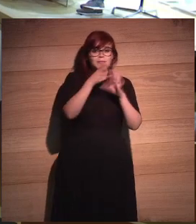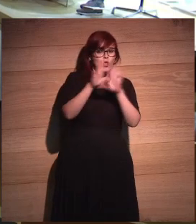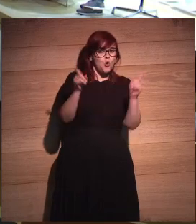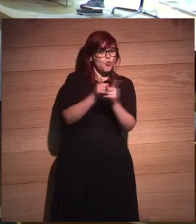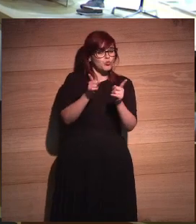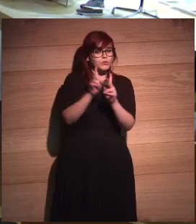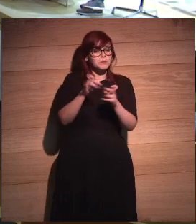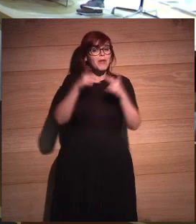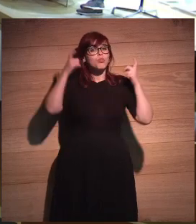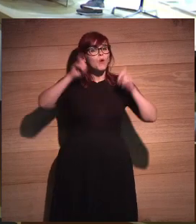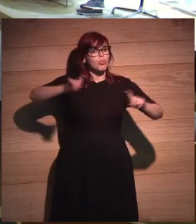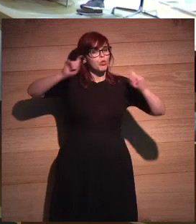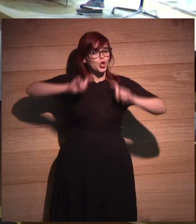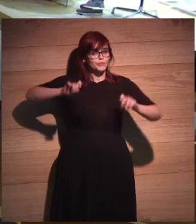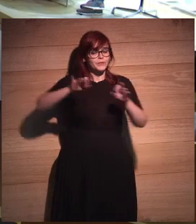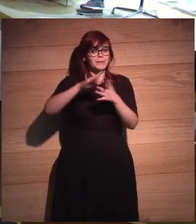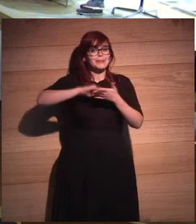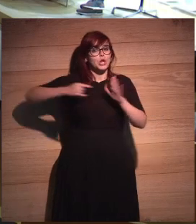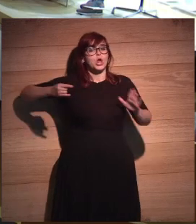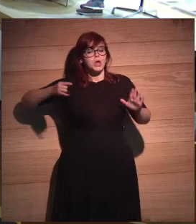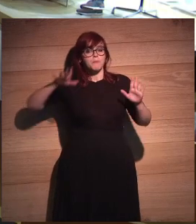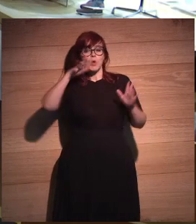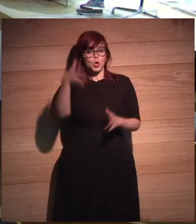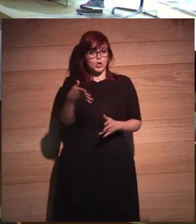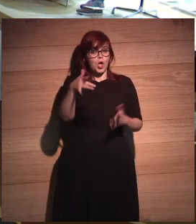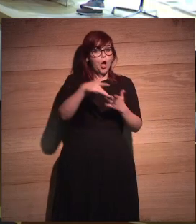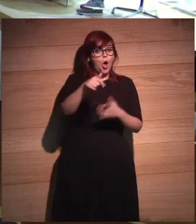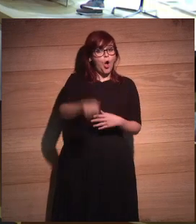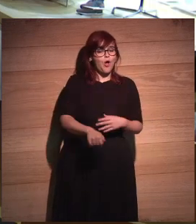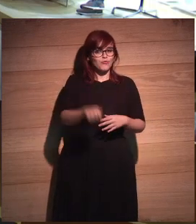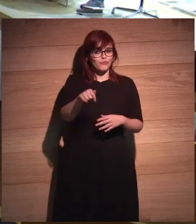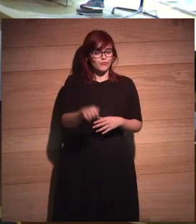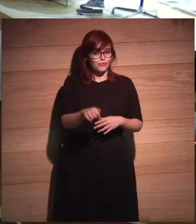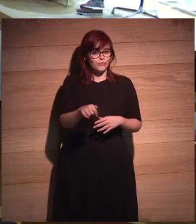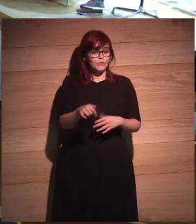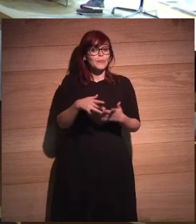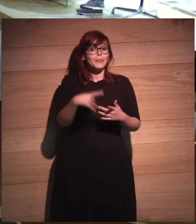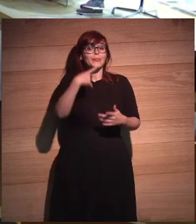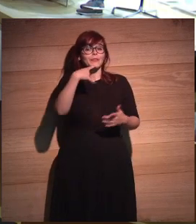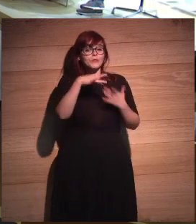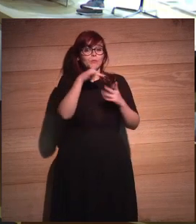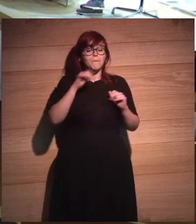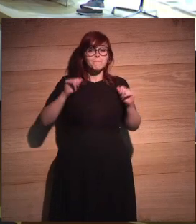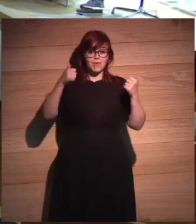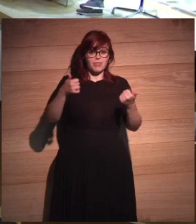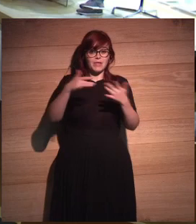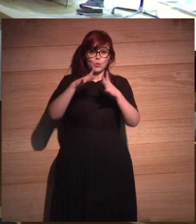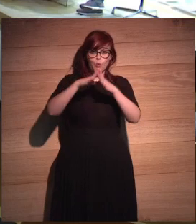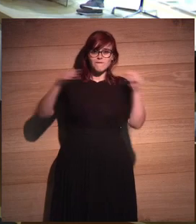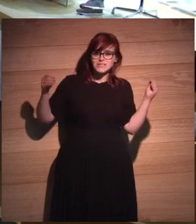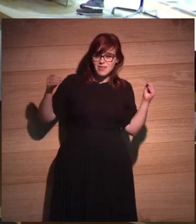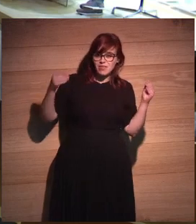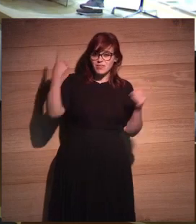con relación a la educación y a la tecnología, porque hoy dicen que cuando empiezas en la